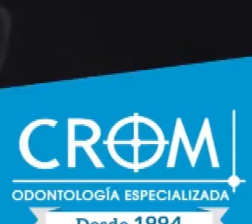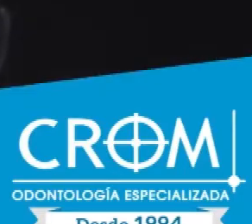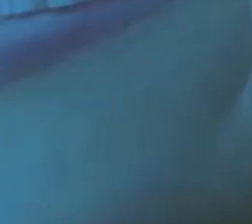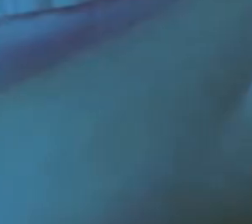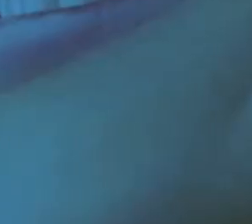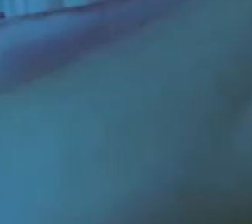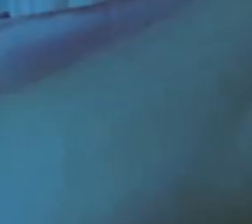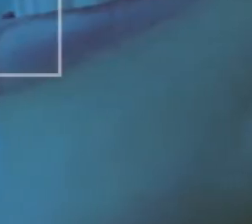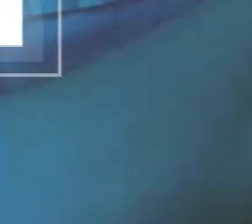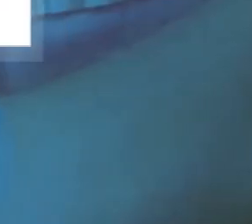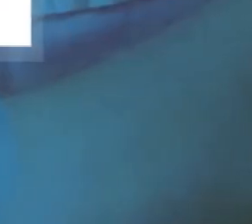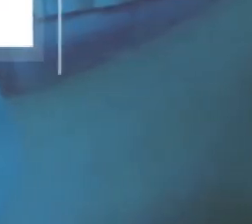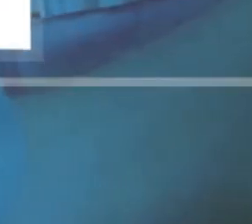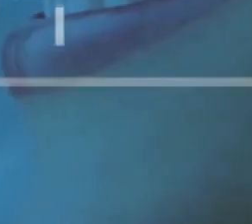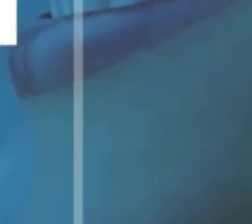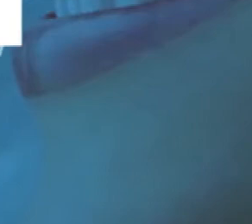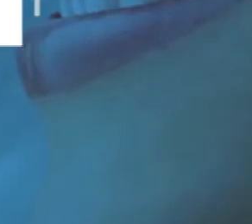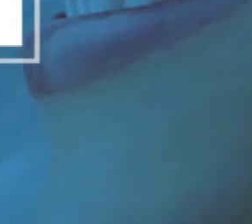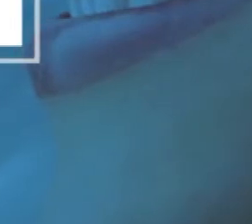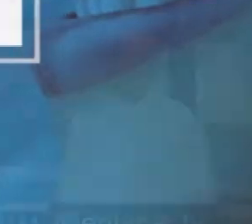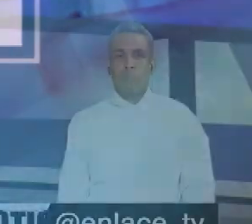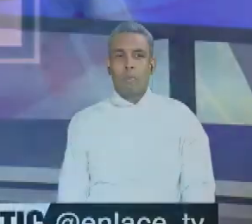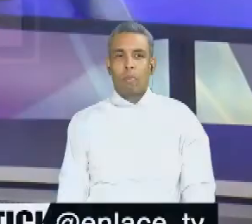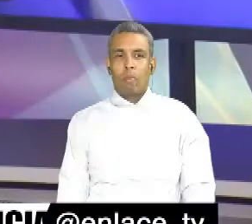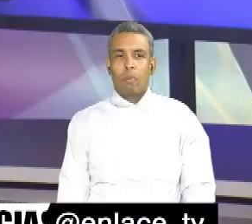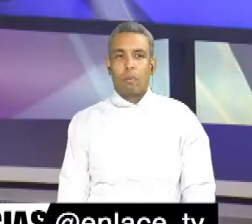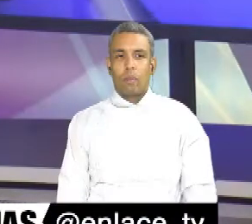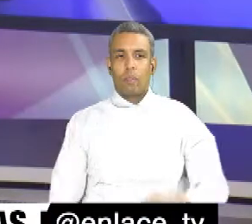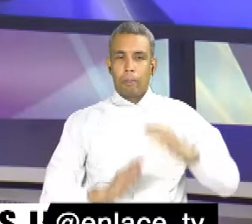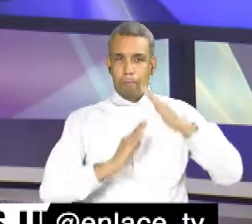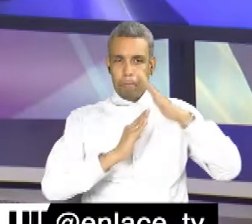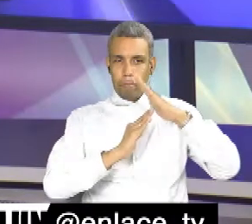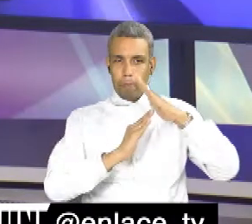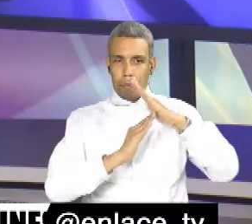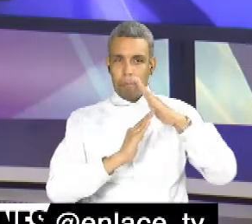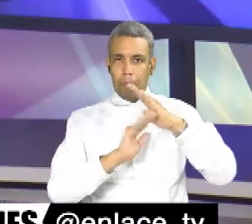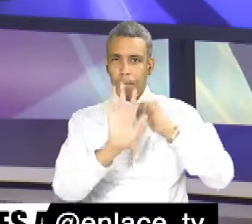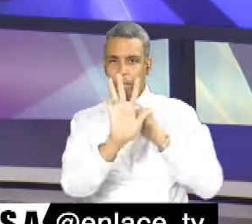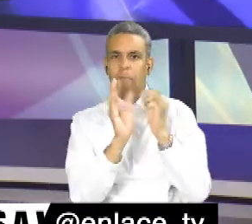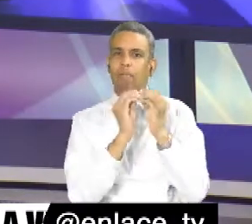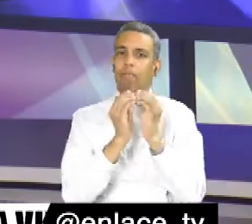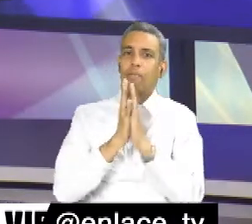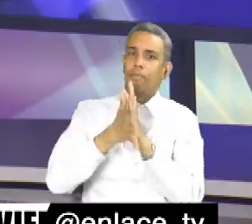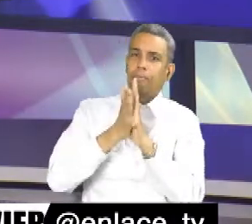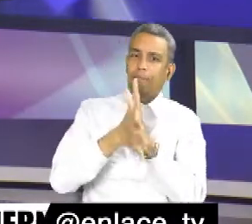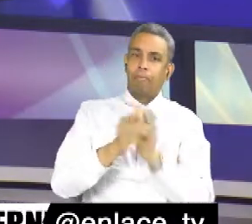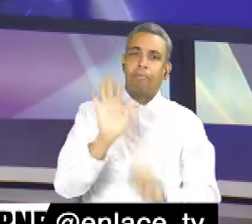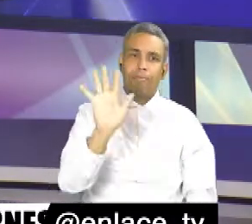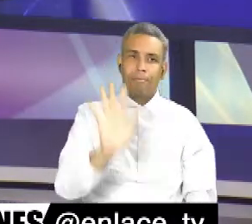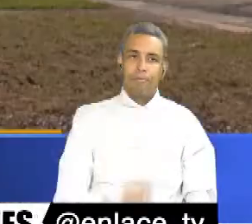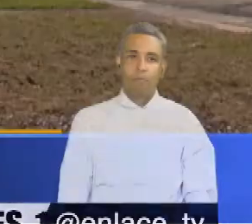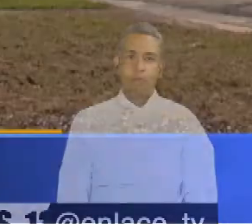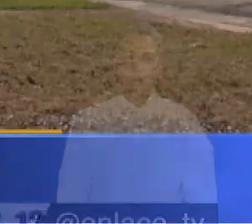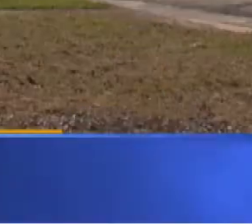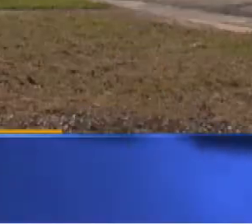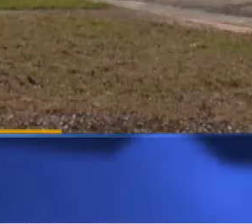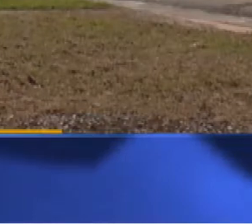Especializada. Hacemos una pausa y al regresar tenemos más información en Enlace Noticias.